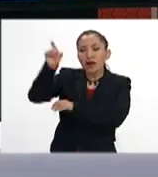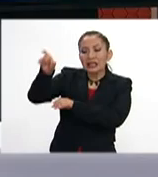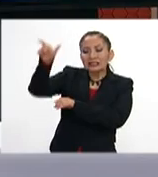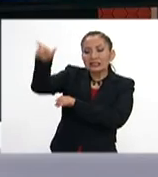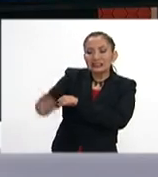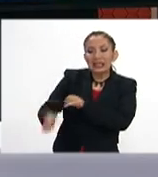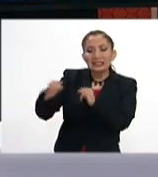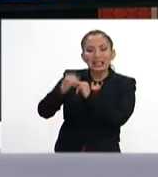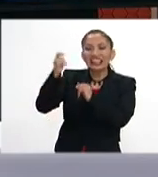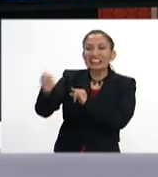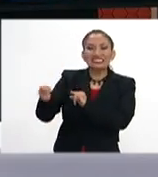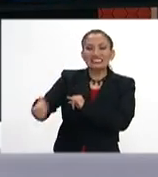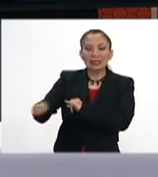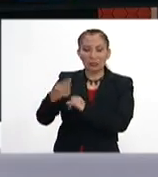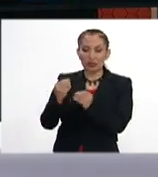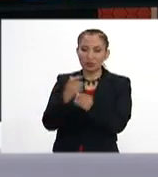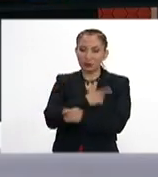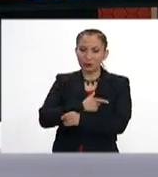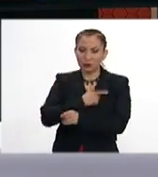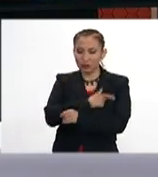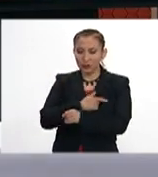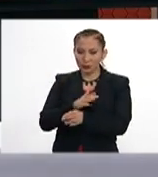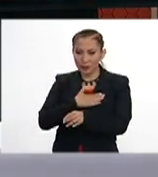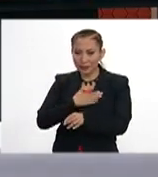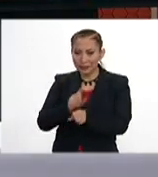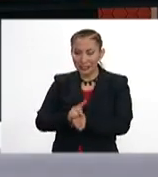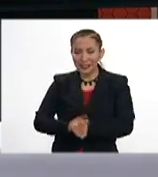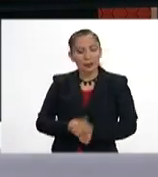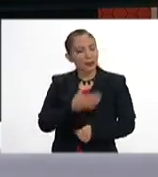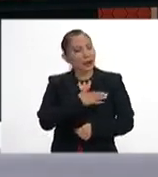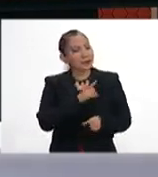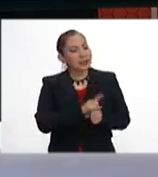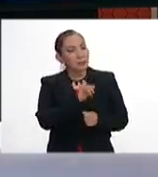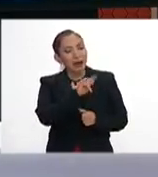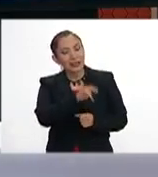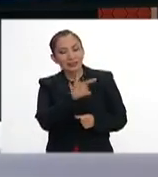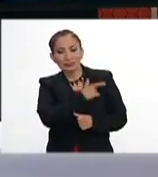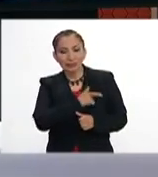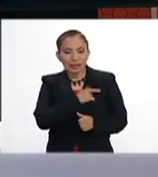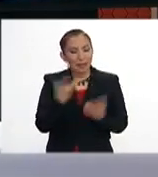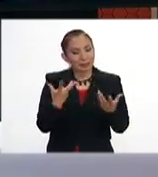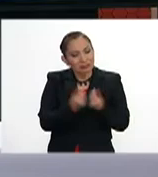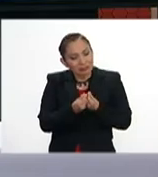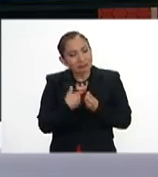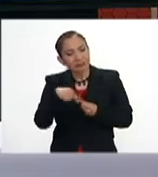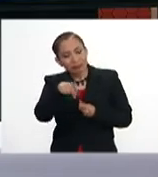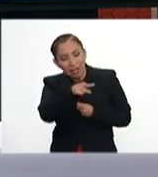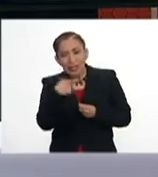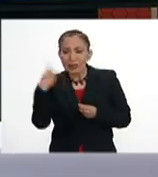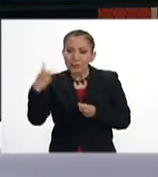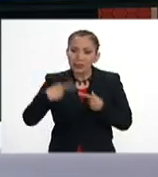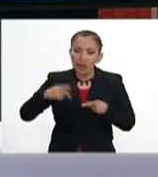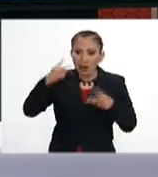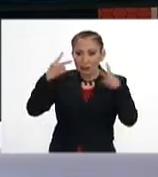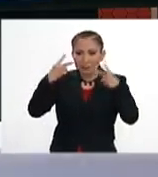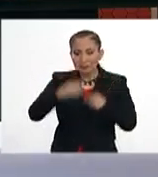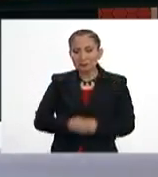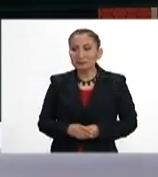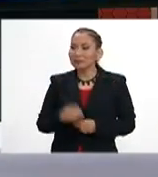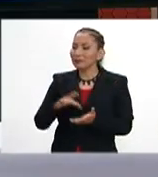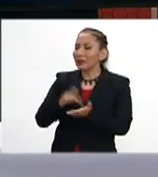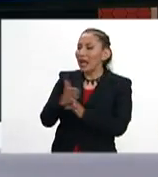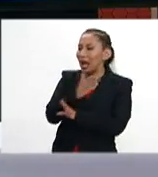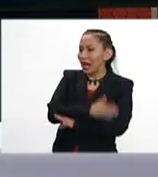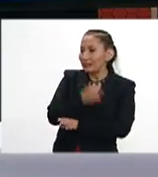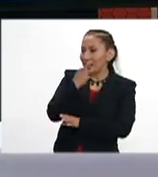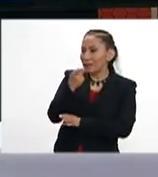de esta institución. Qué gusto saludarlo. Muy buenos días. Muy buenos días, Pati. Un placer para mí también estar contigo y tu auditorio. Pues antes que nada,